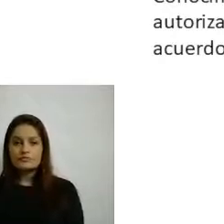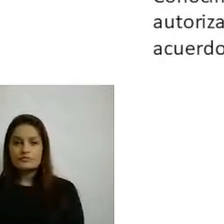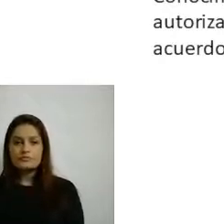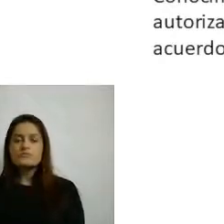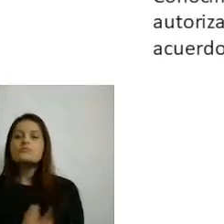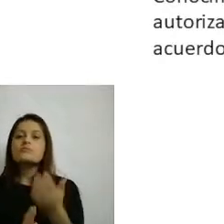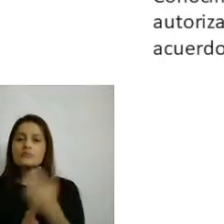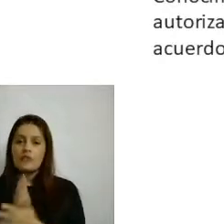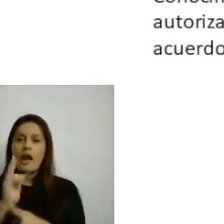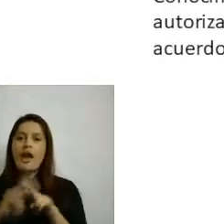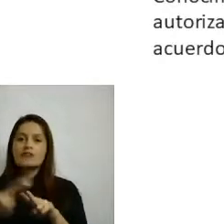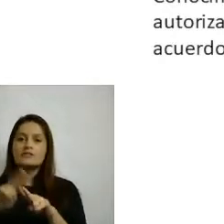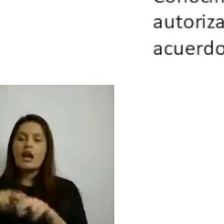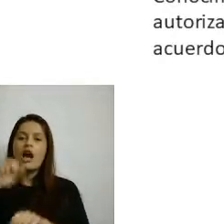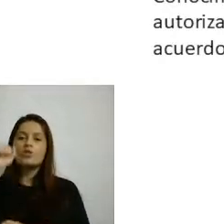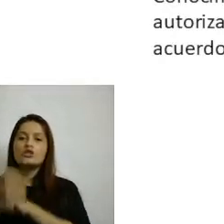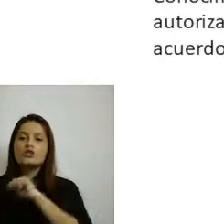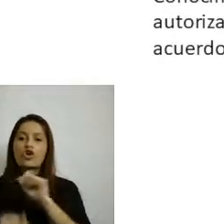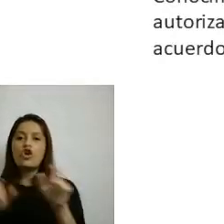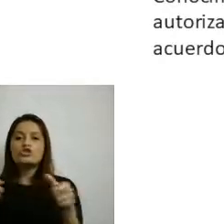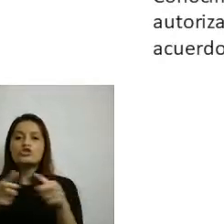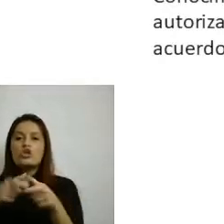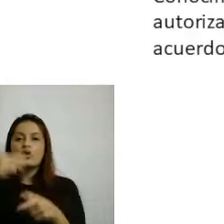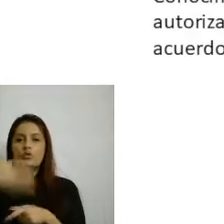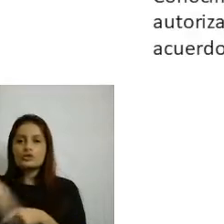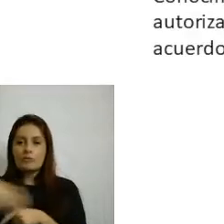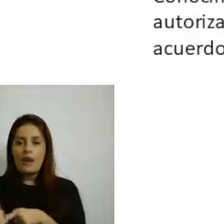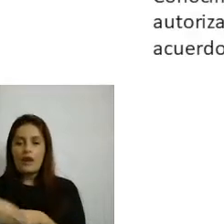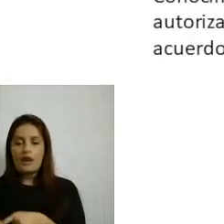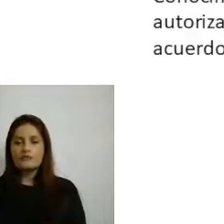solicita proceder a la autorización del Consejo Municipal para la adjudicación.